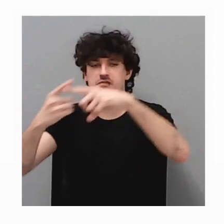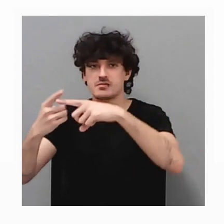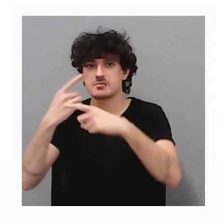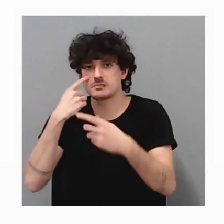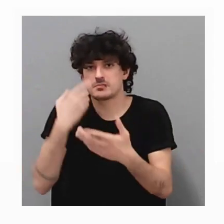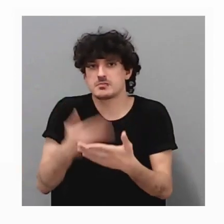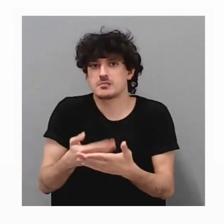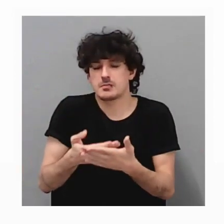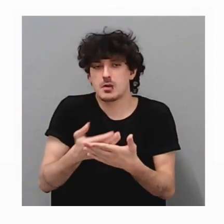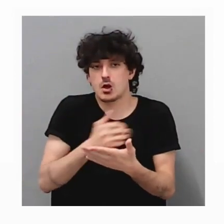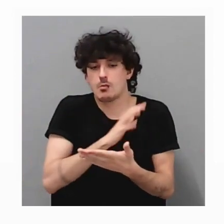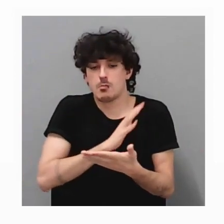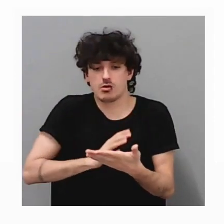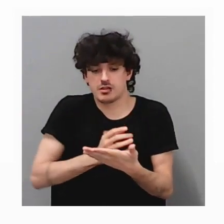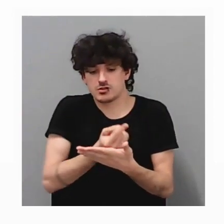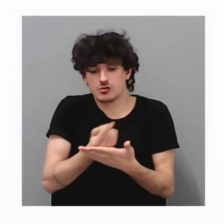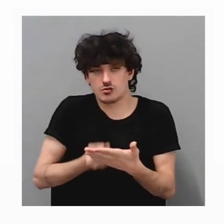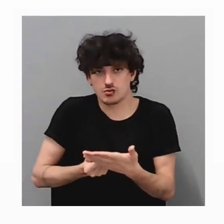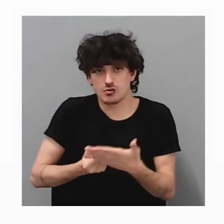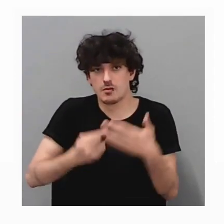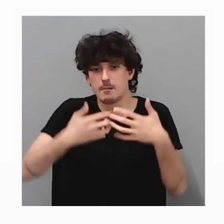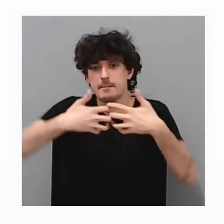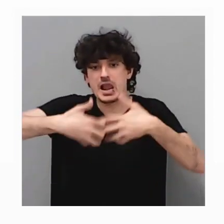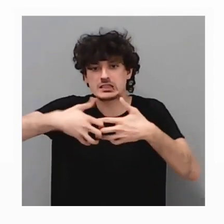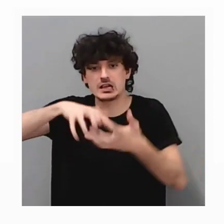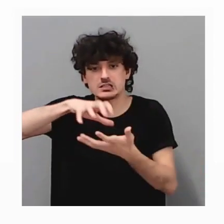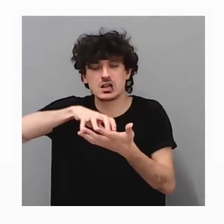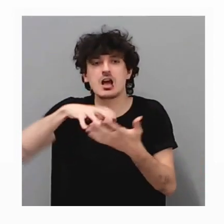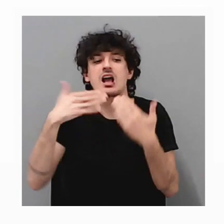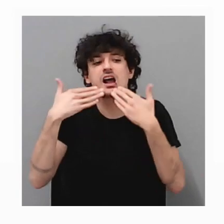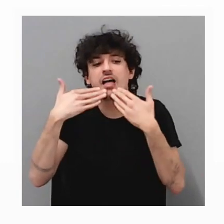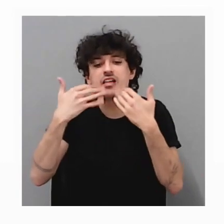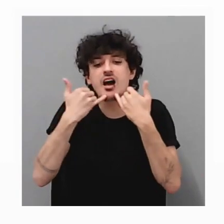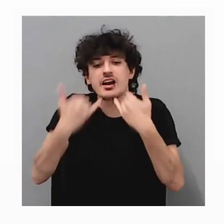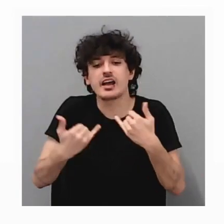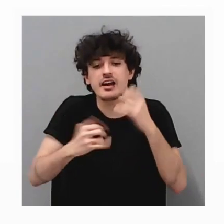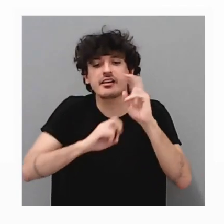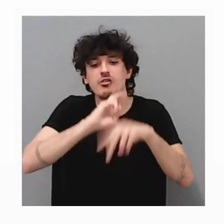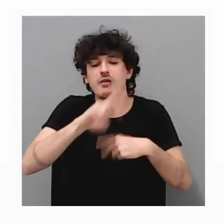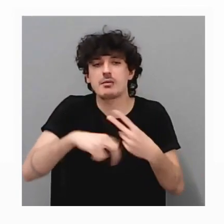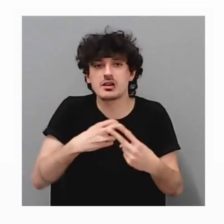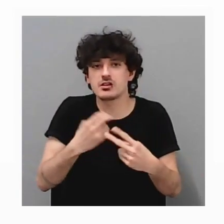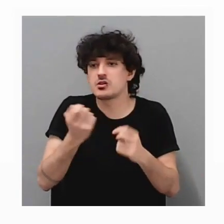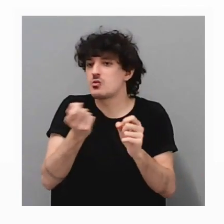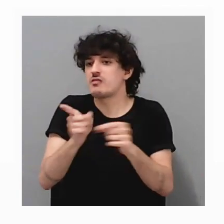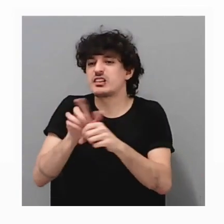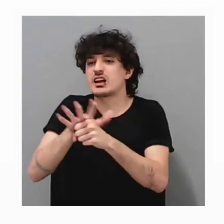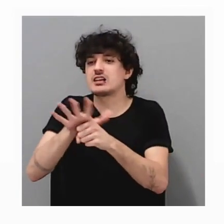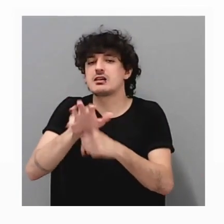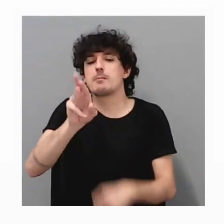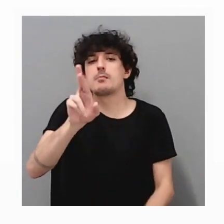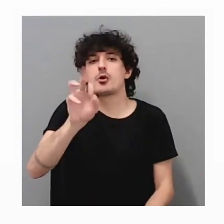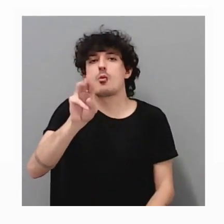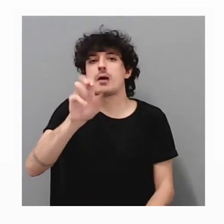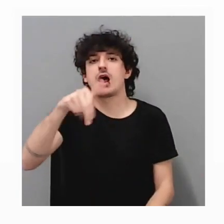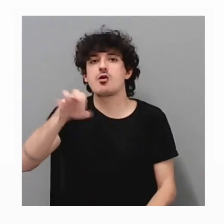nuestras primeras plantas que funcionan con energías renovables, que ya no requieren de gases como el propano o el gas natural,